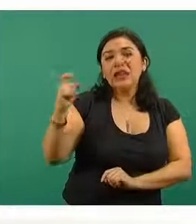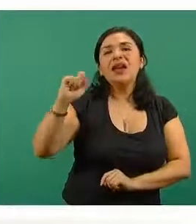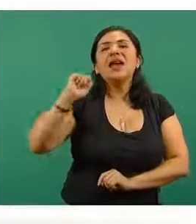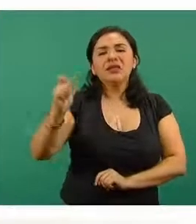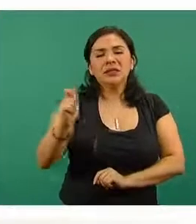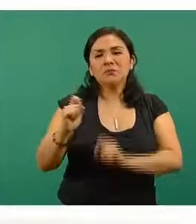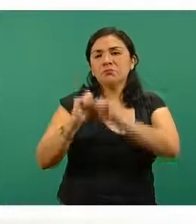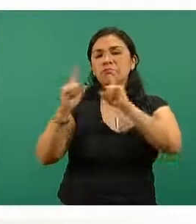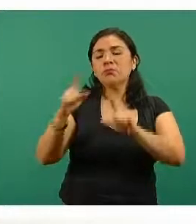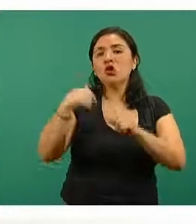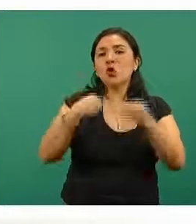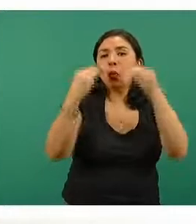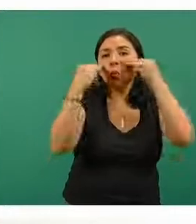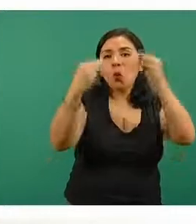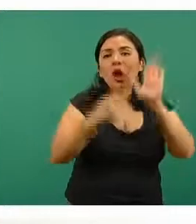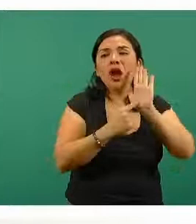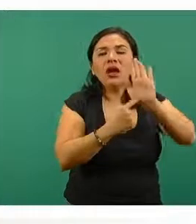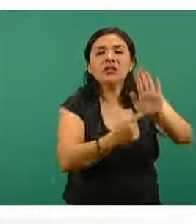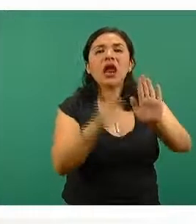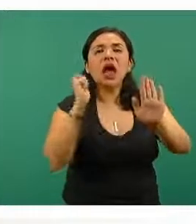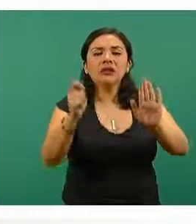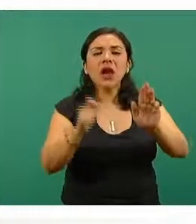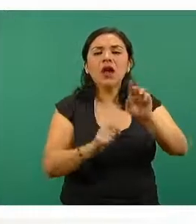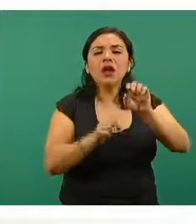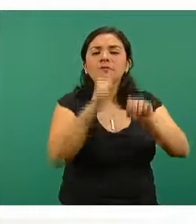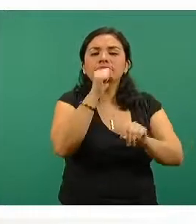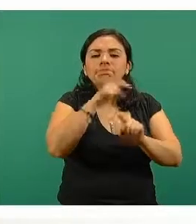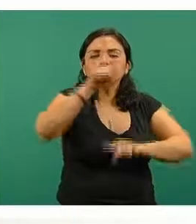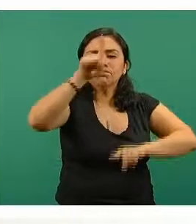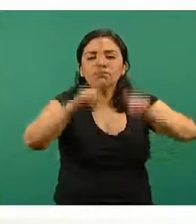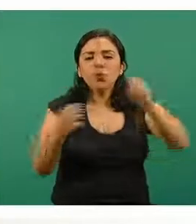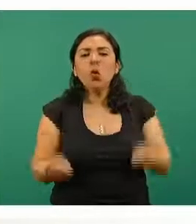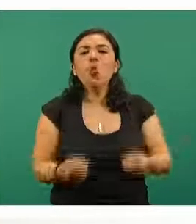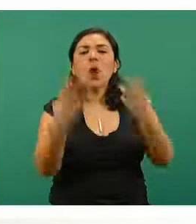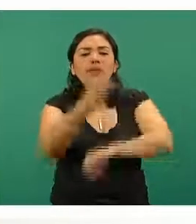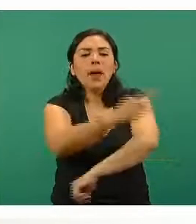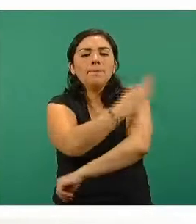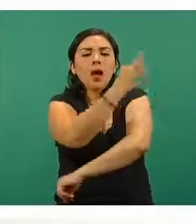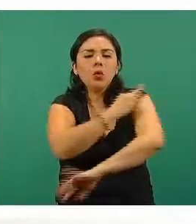la diapositiva donde mostramos el gráfico de las dosis que se han